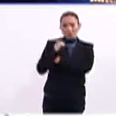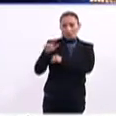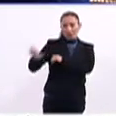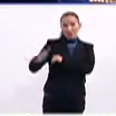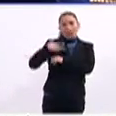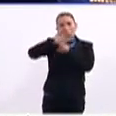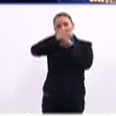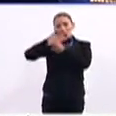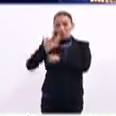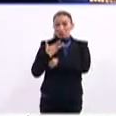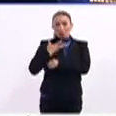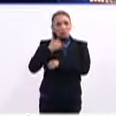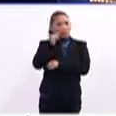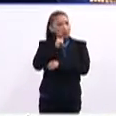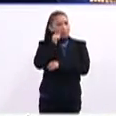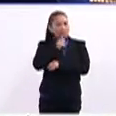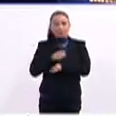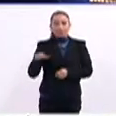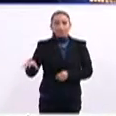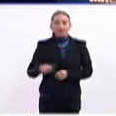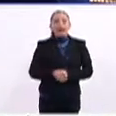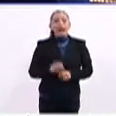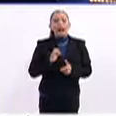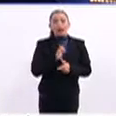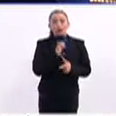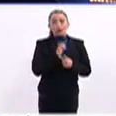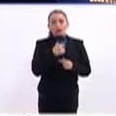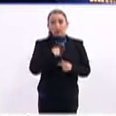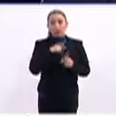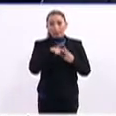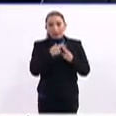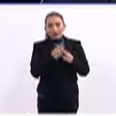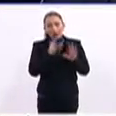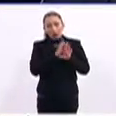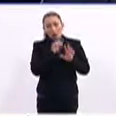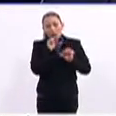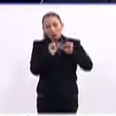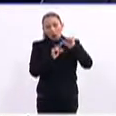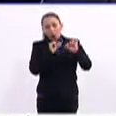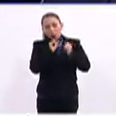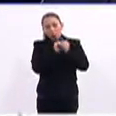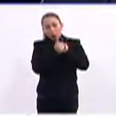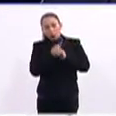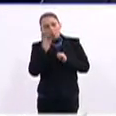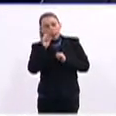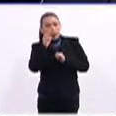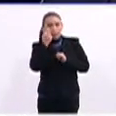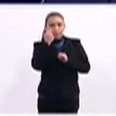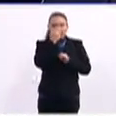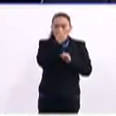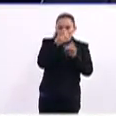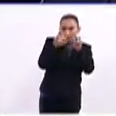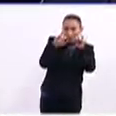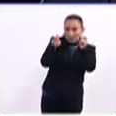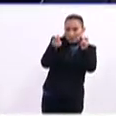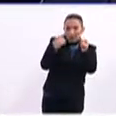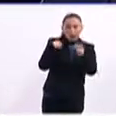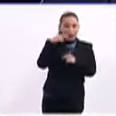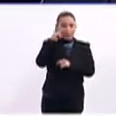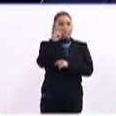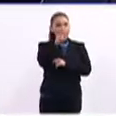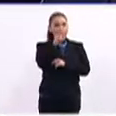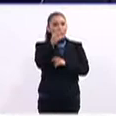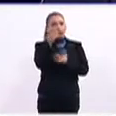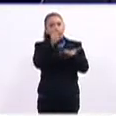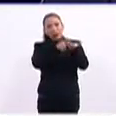cerquita. Y de ahí pues empieza como toda una refinación por la manera de mirar, por qué se mira,